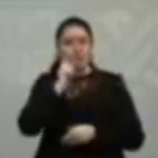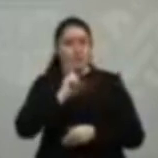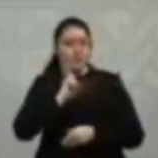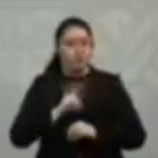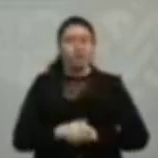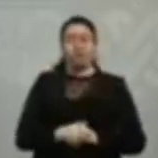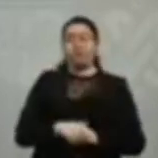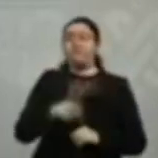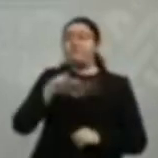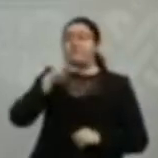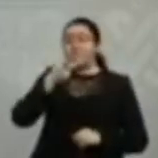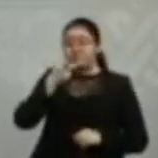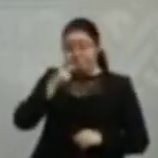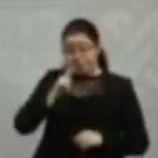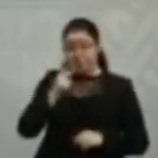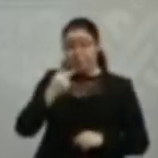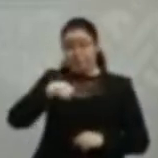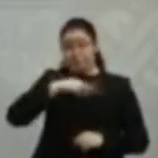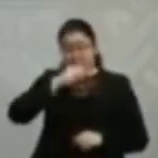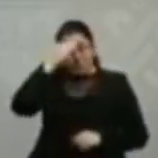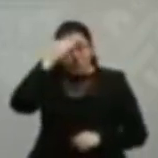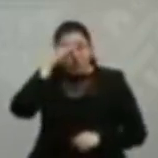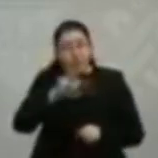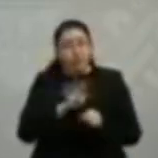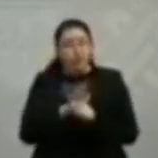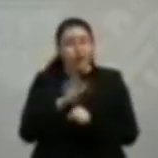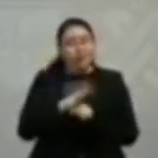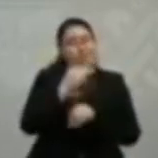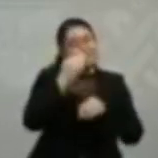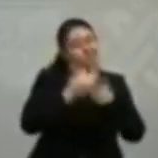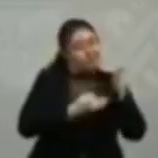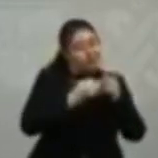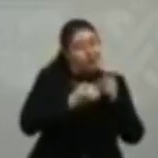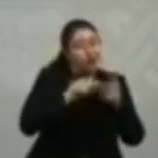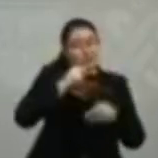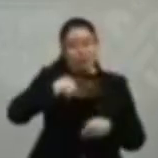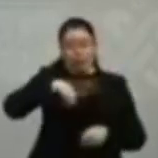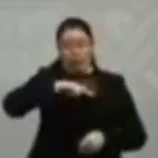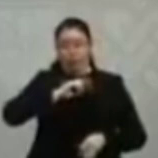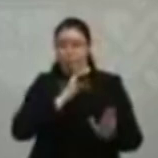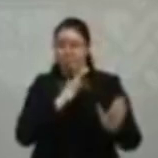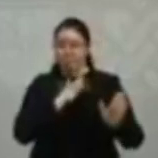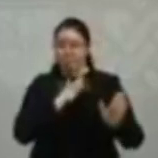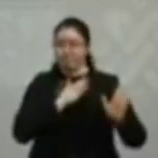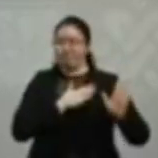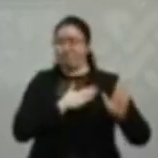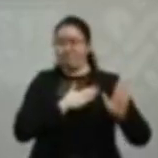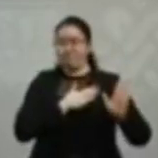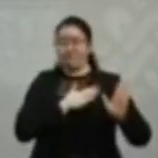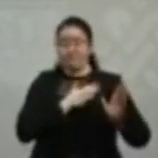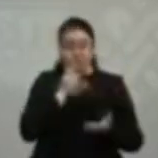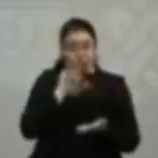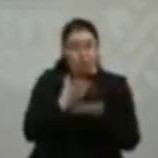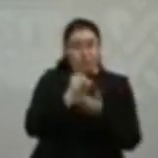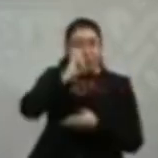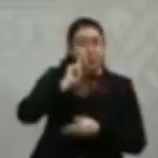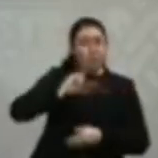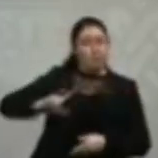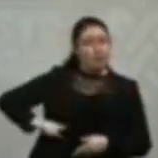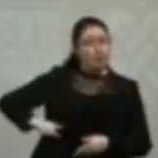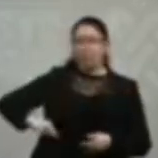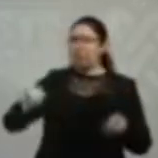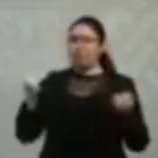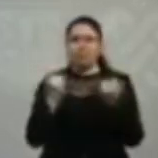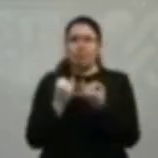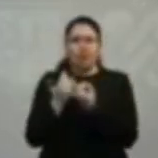hacer, pero estamos comprometidas con esta causa justa, no solo como jefa de gobierno, sino lo he hecho